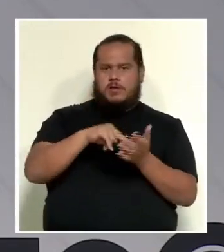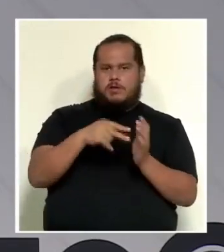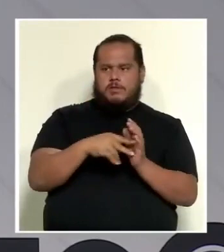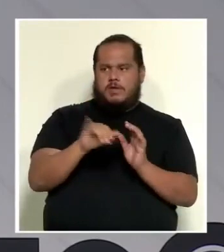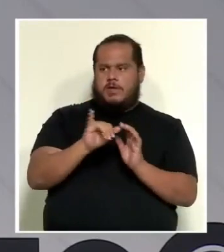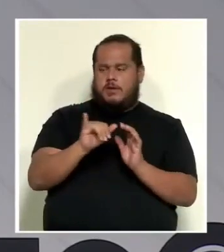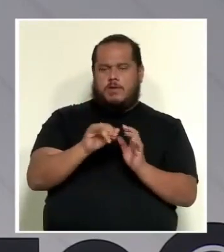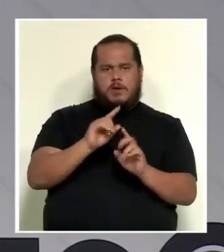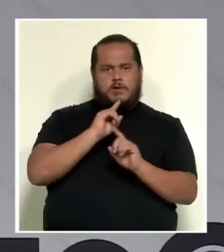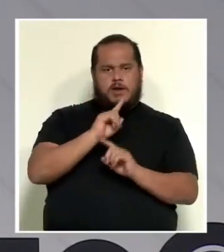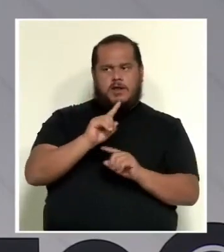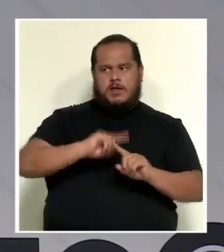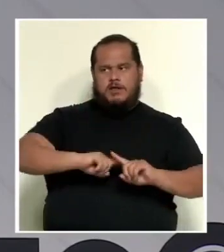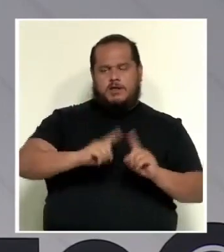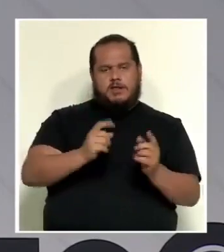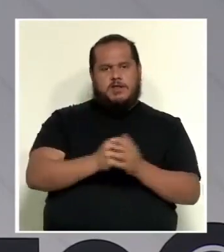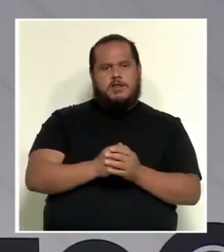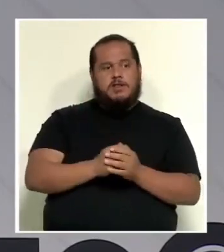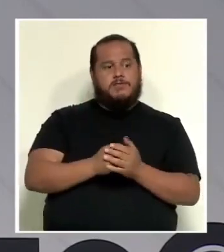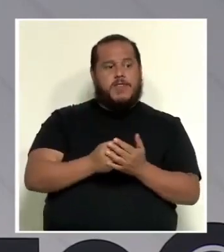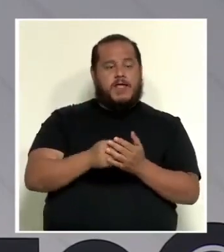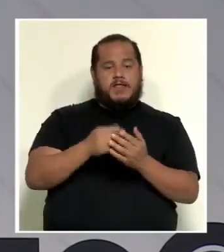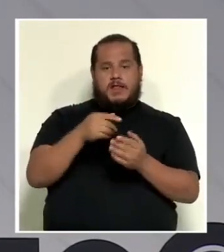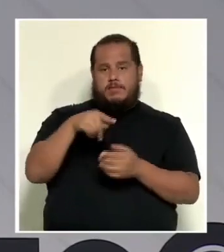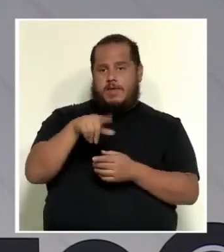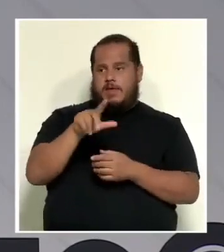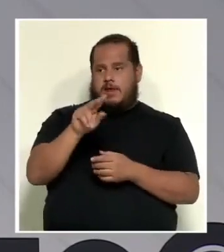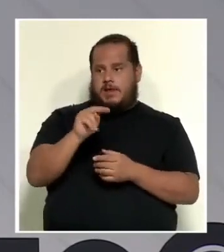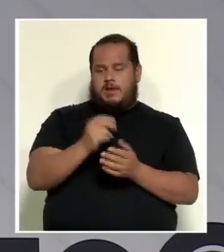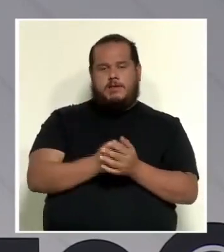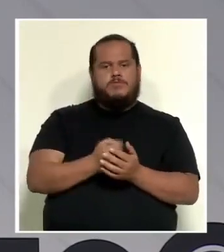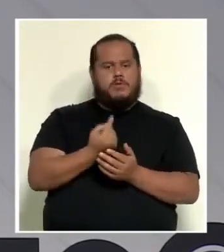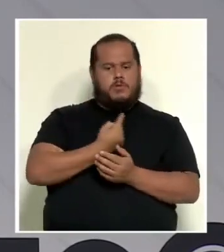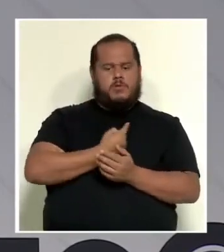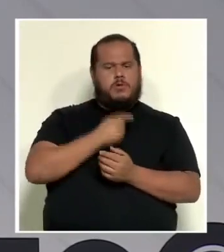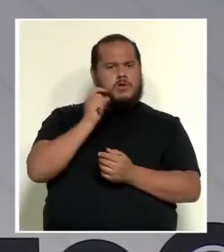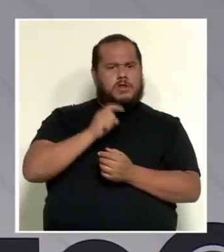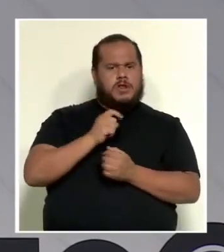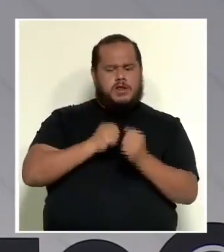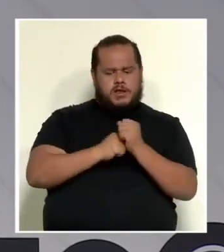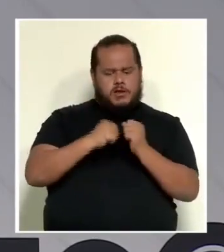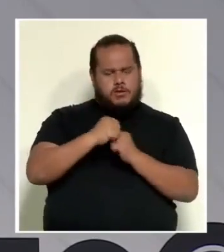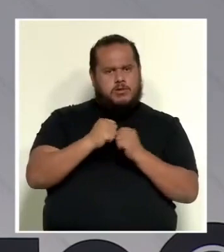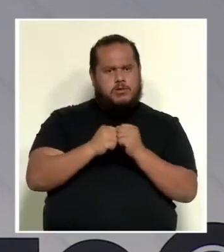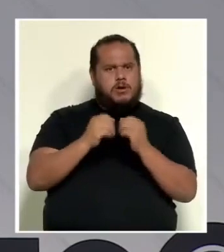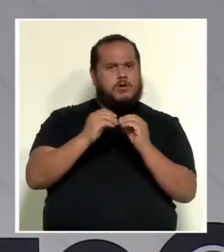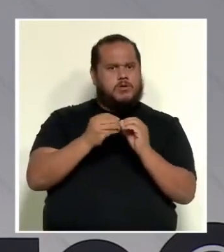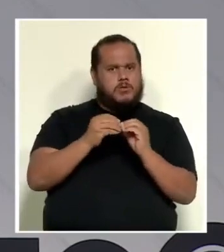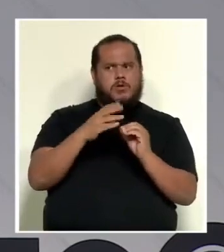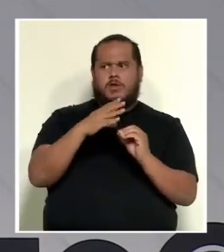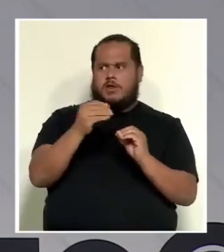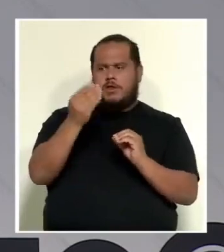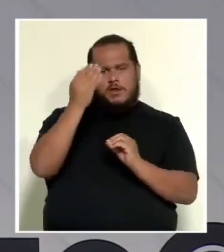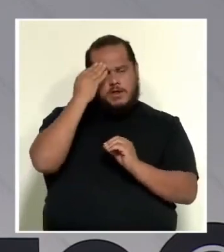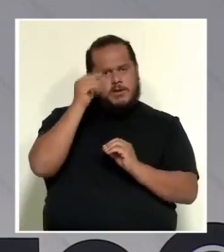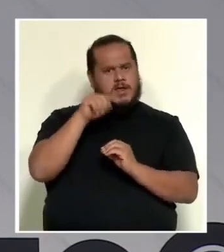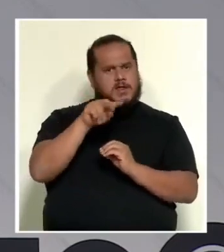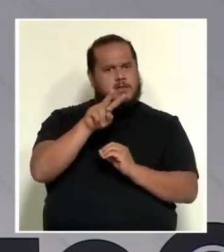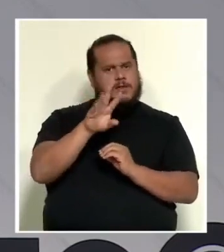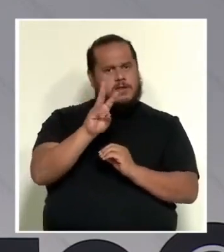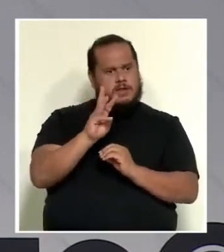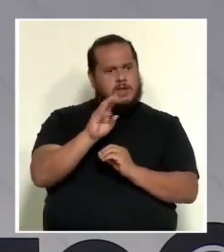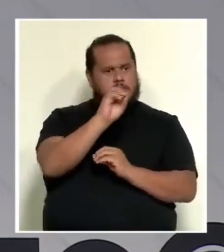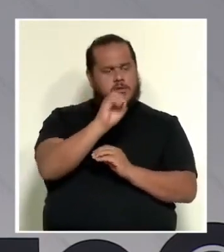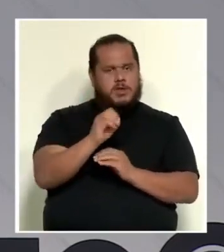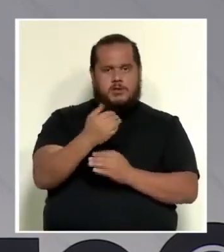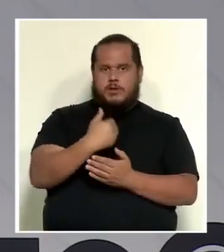también realidades distintas. Del lado de Liberación, uno tiene que deconstruir los números y saber que ese 26%